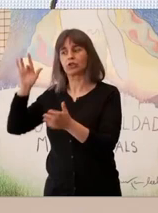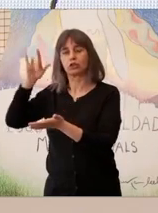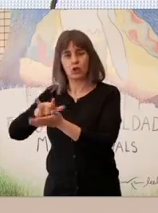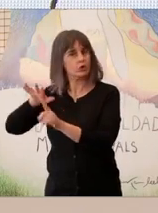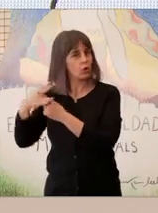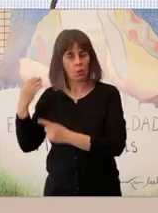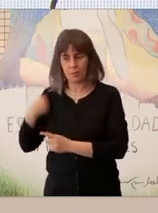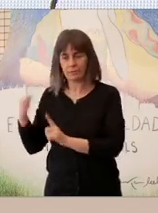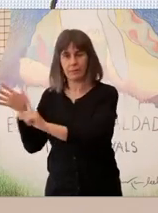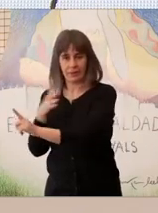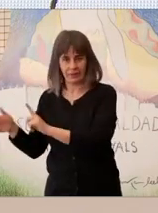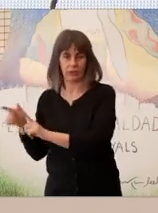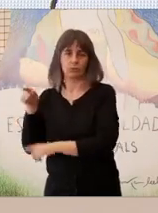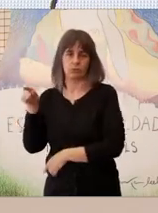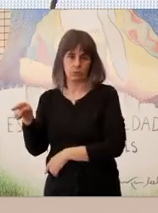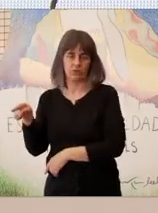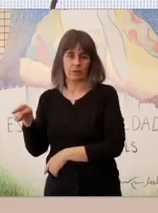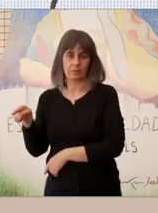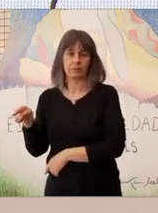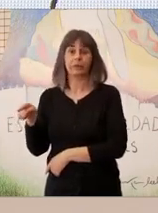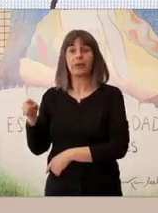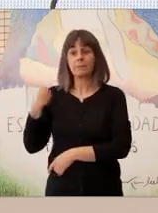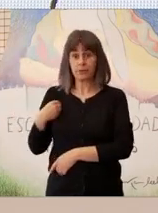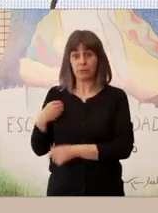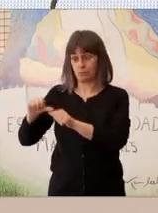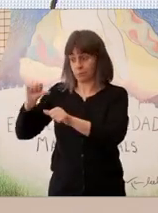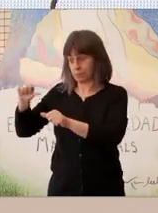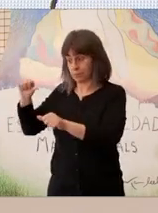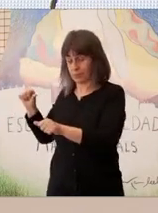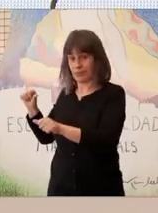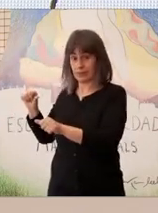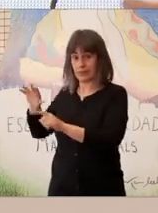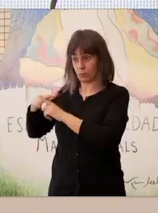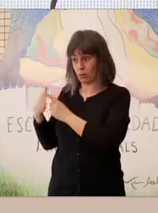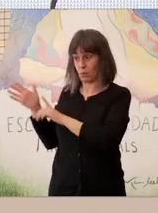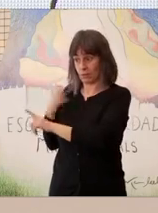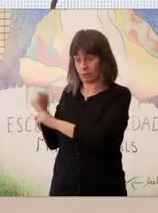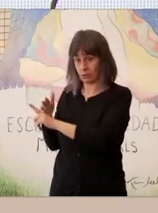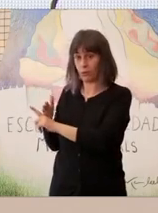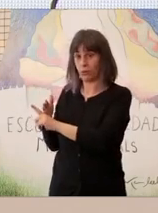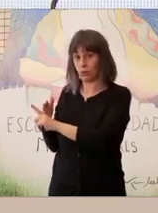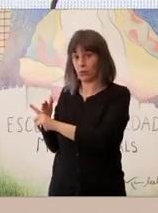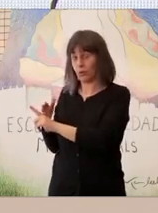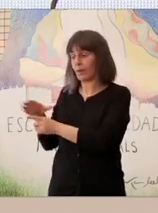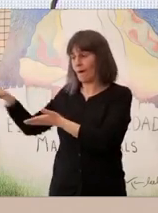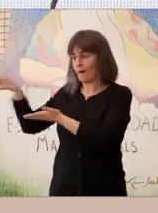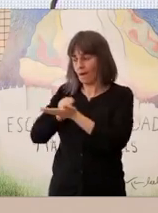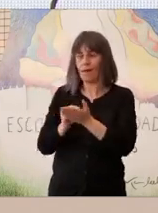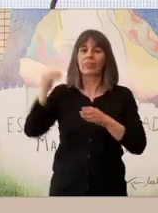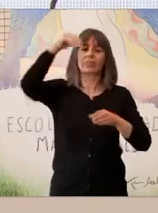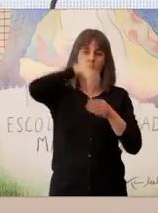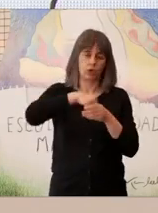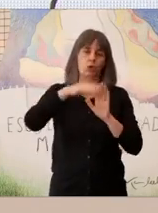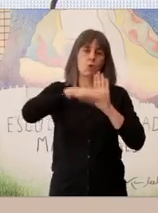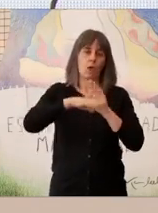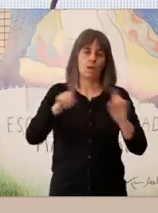género respecto de otra pareja se mete en un programa informático, que es el sistema de valoración de riesgo, y funciona como un